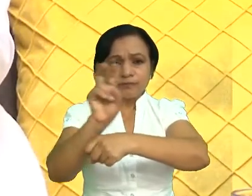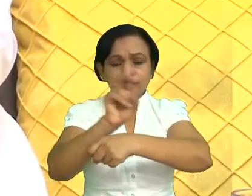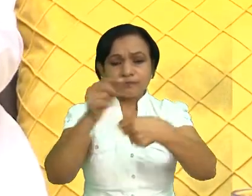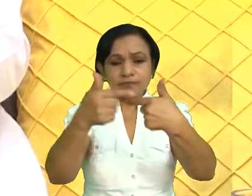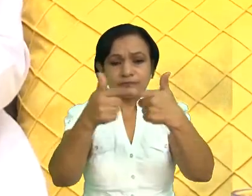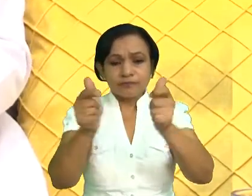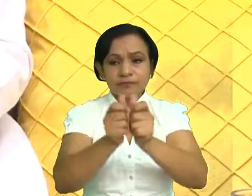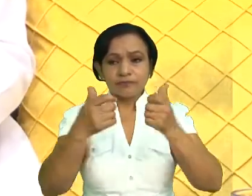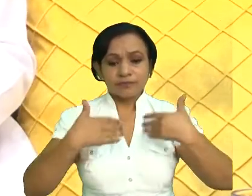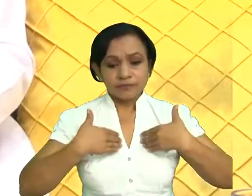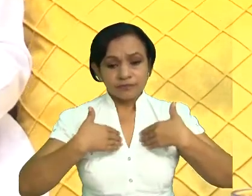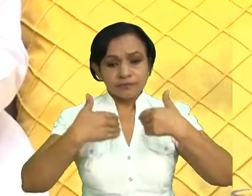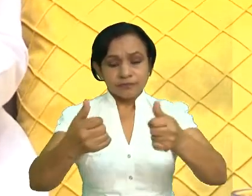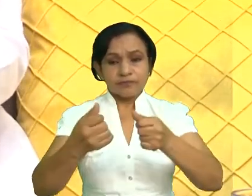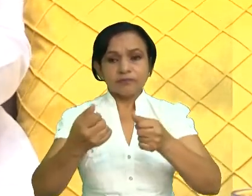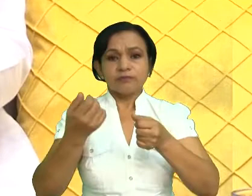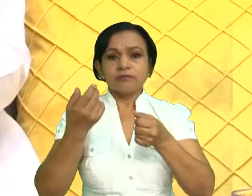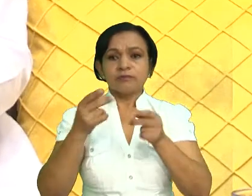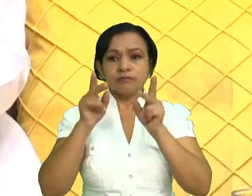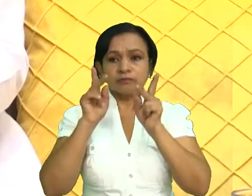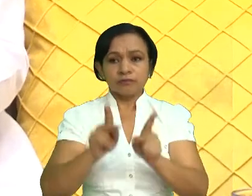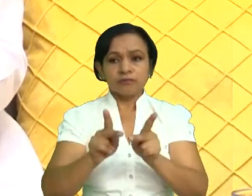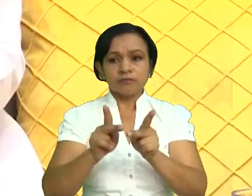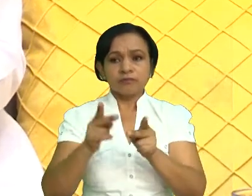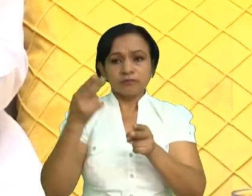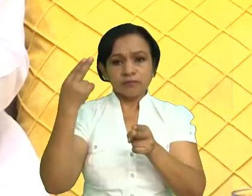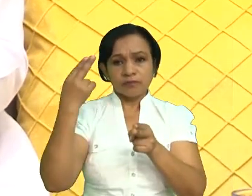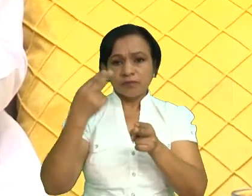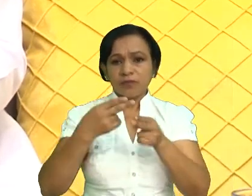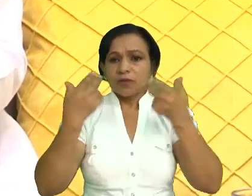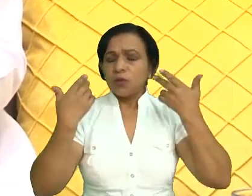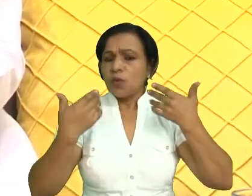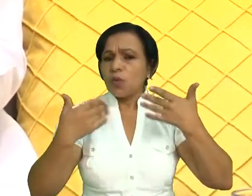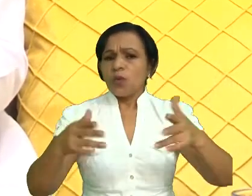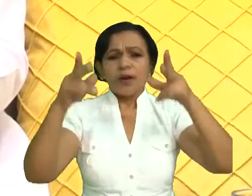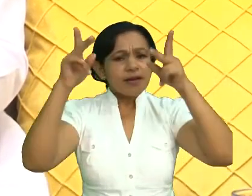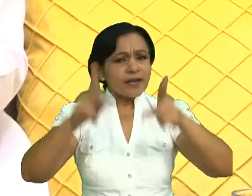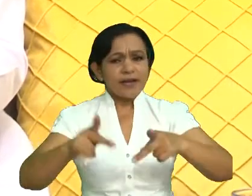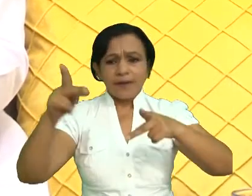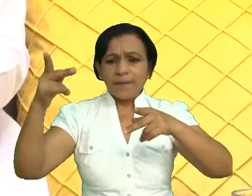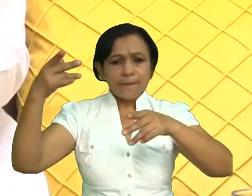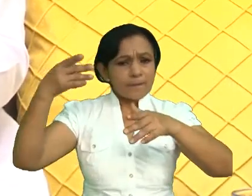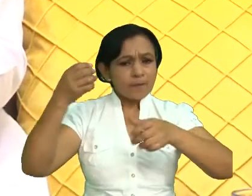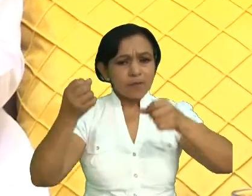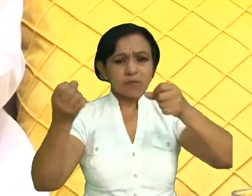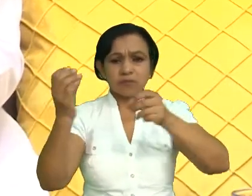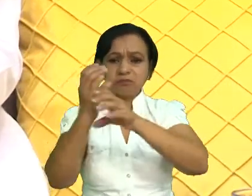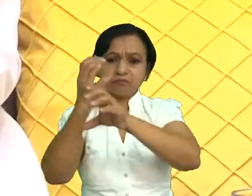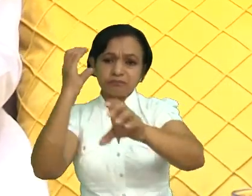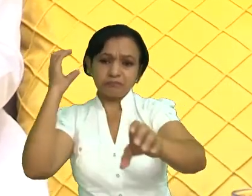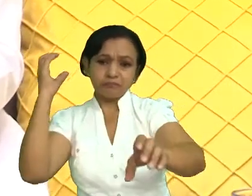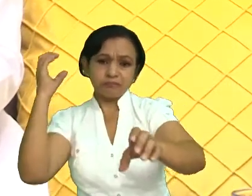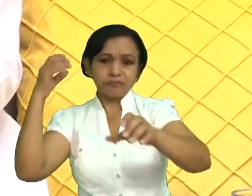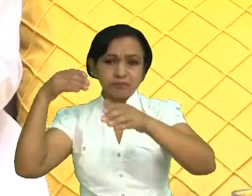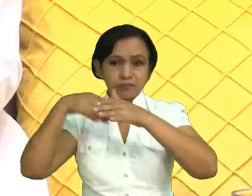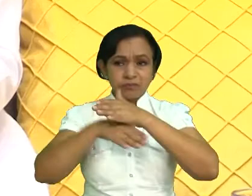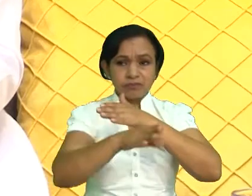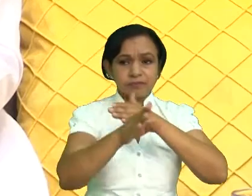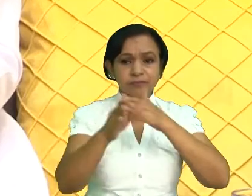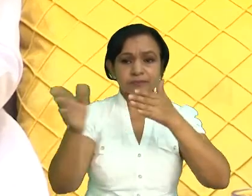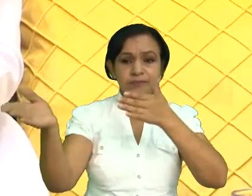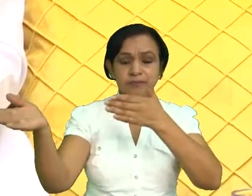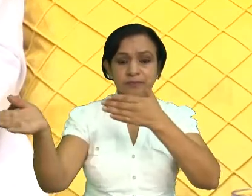salud, estamos registrando el ingreso de cualquier viajero que venga por tierra, porque como hay lugares donde se han